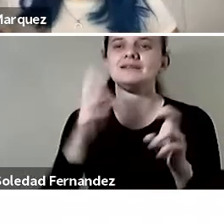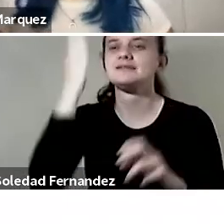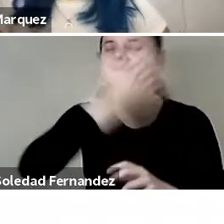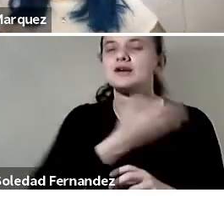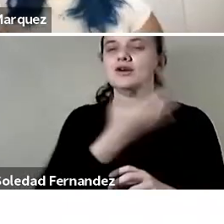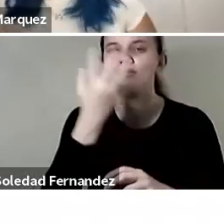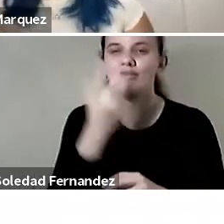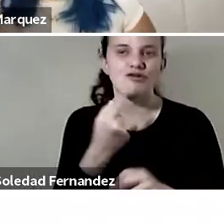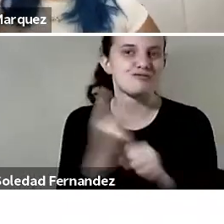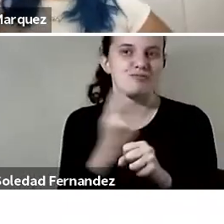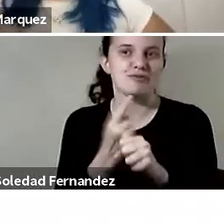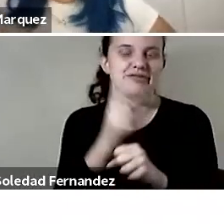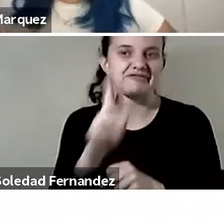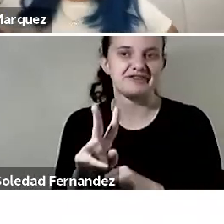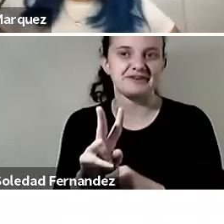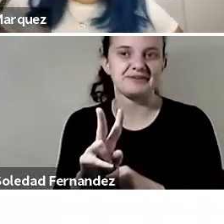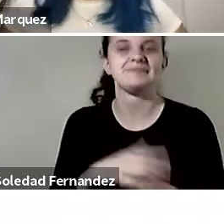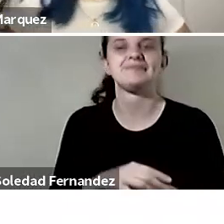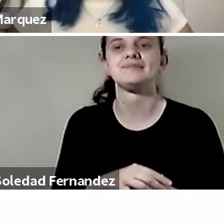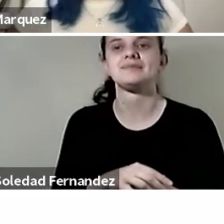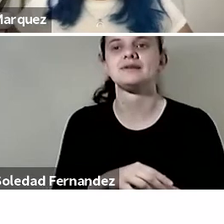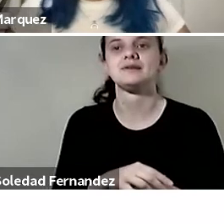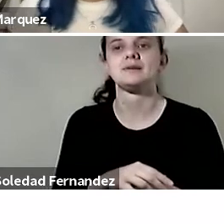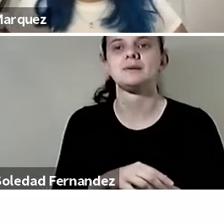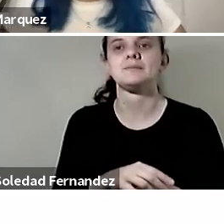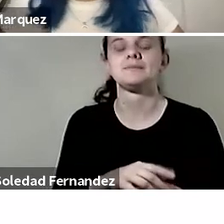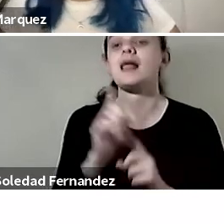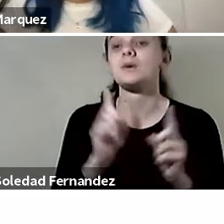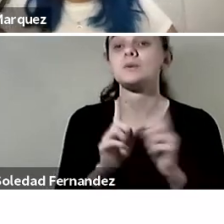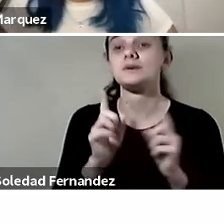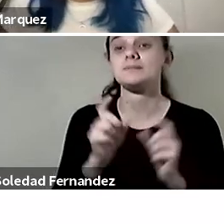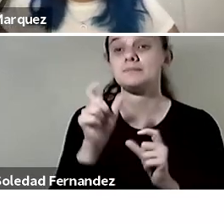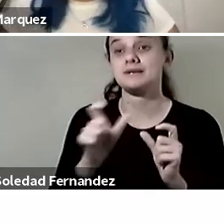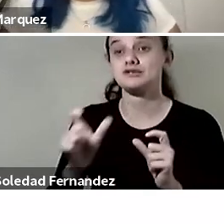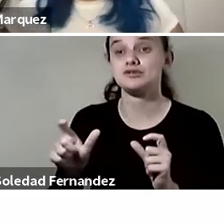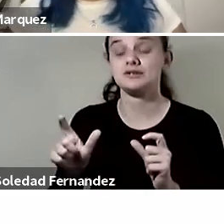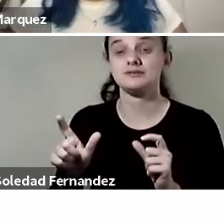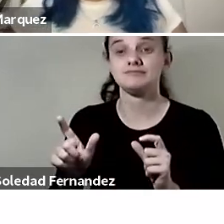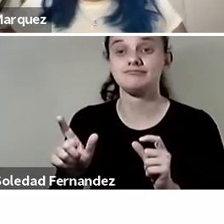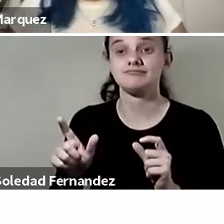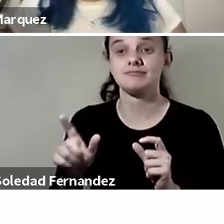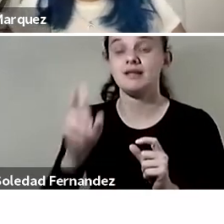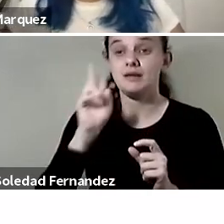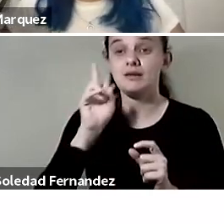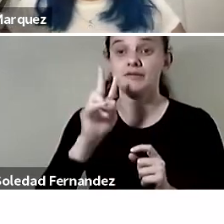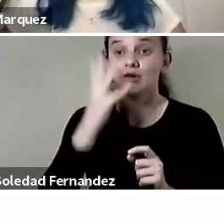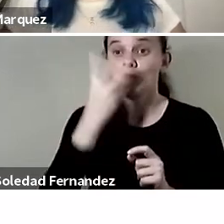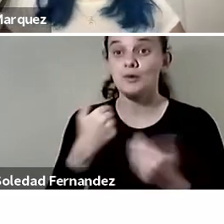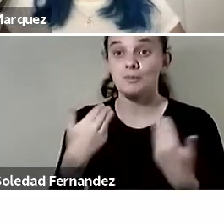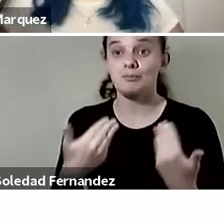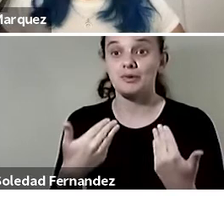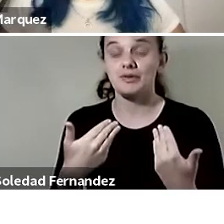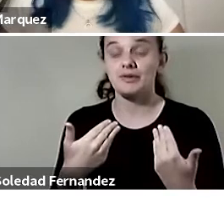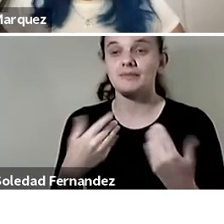hace un ratito de la ceguera al color? Bien, las personas que tienen daltonismo, que no pueden percibir todos los colores,